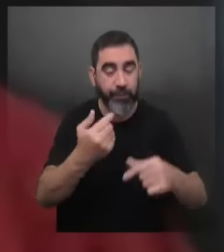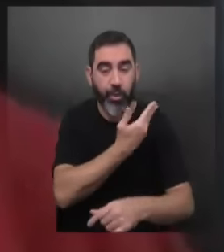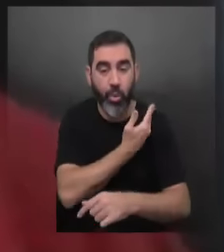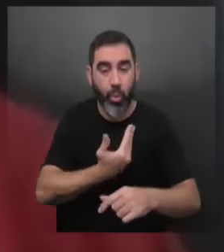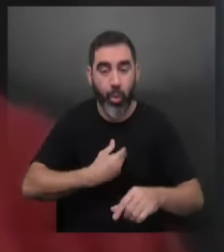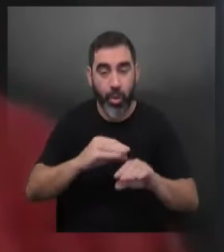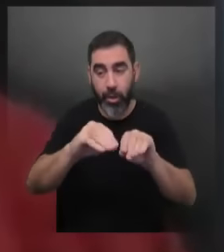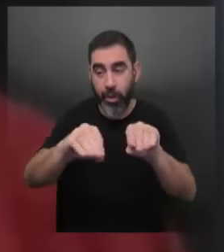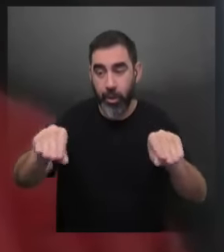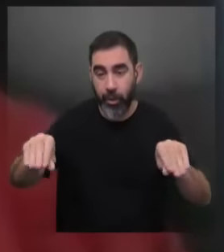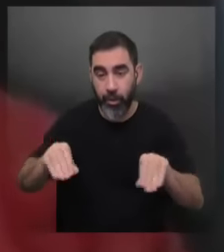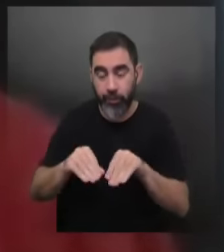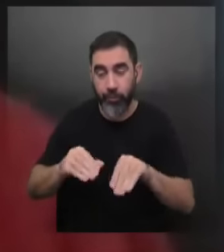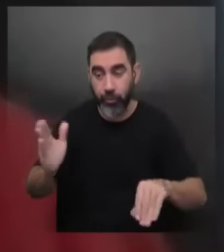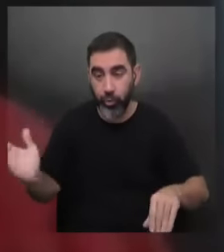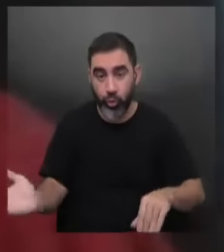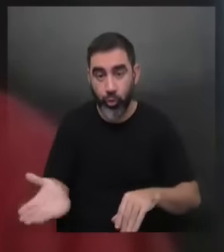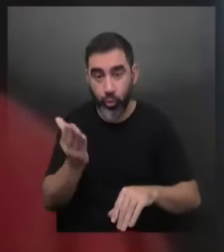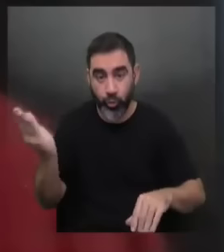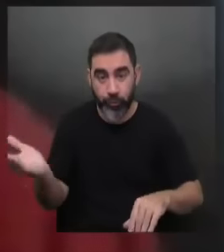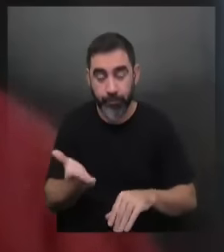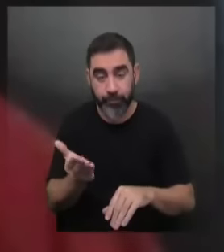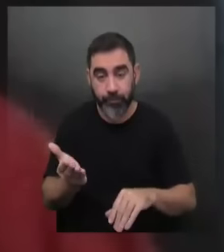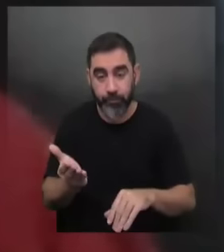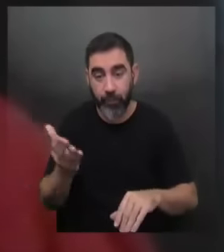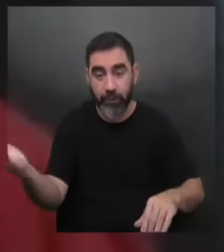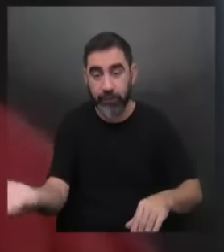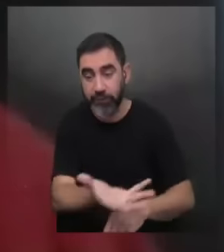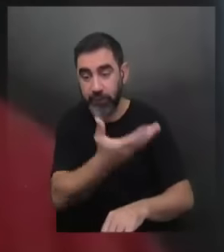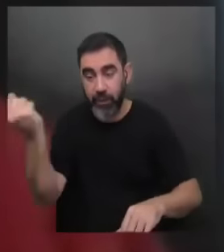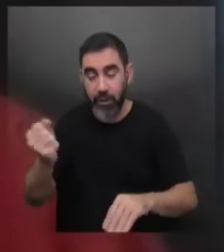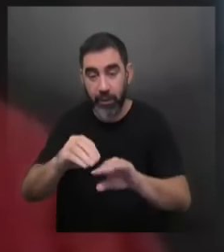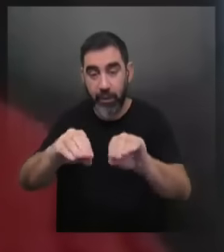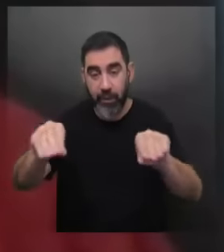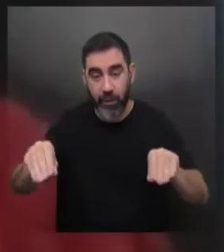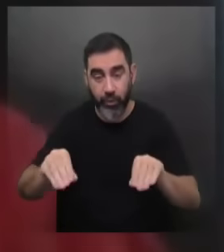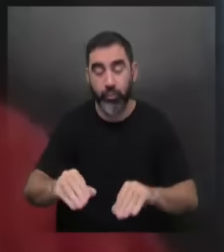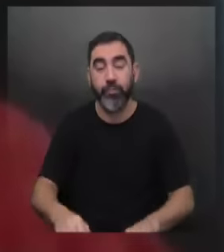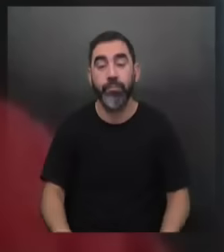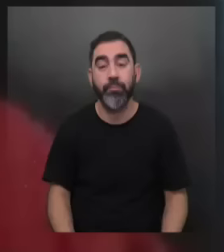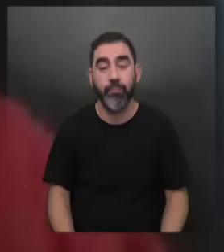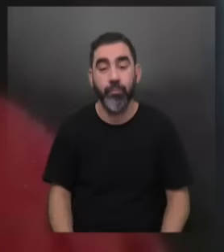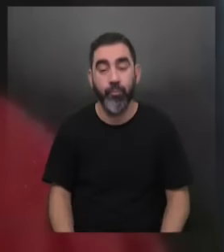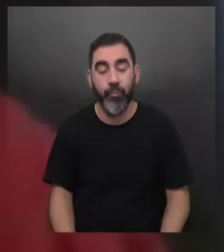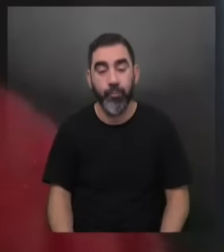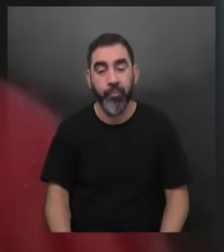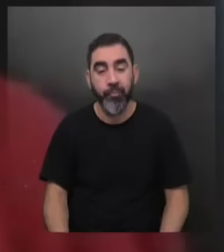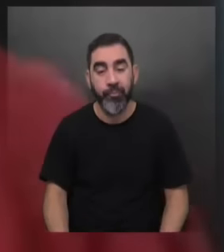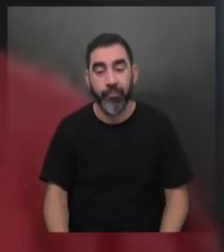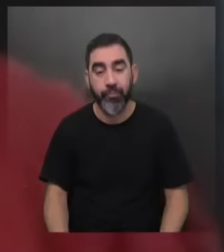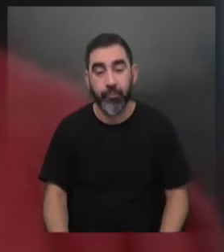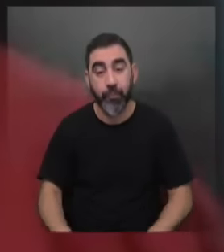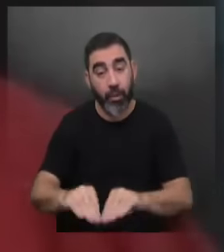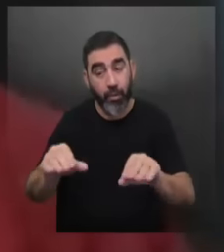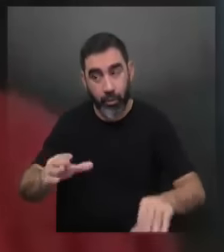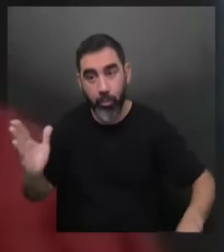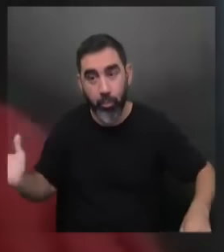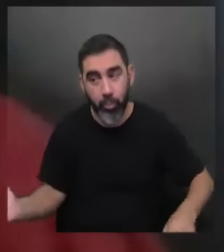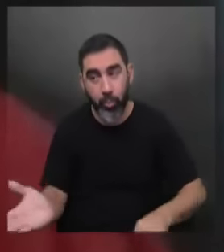eh a los los productores para la expropiación de la de las tierras no es decir de esas tierras altamente